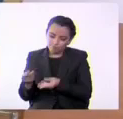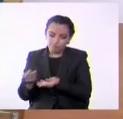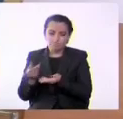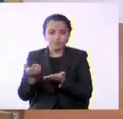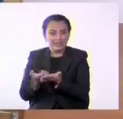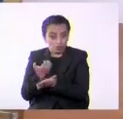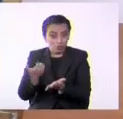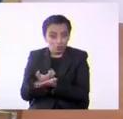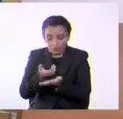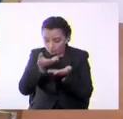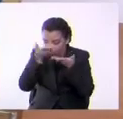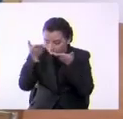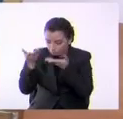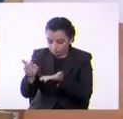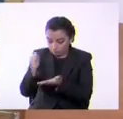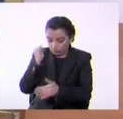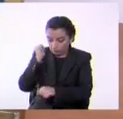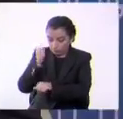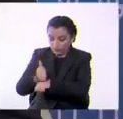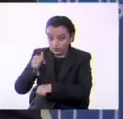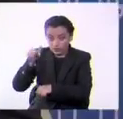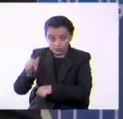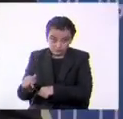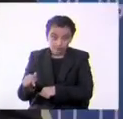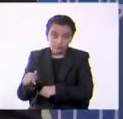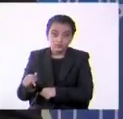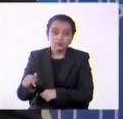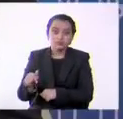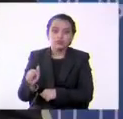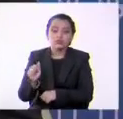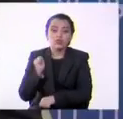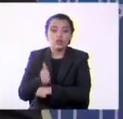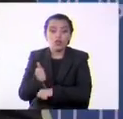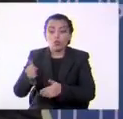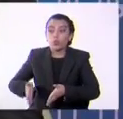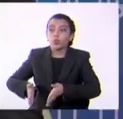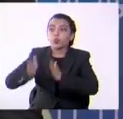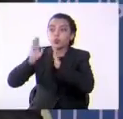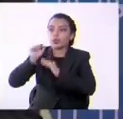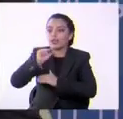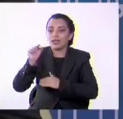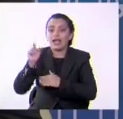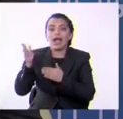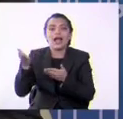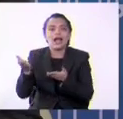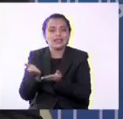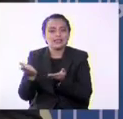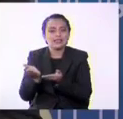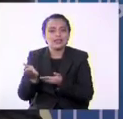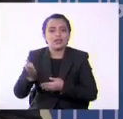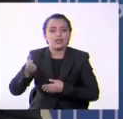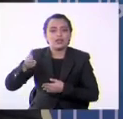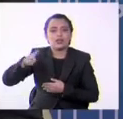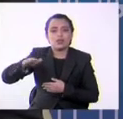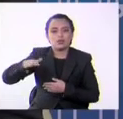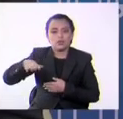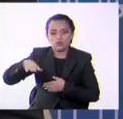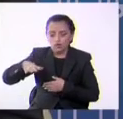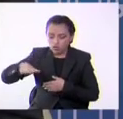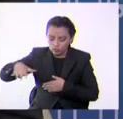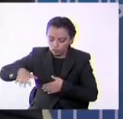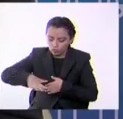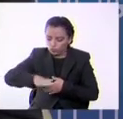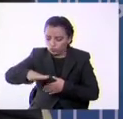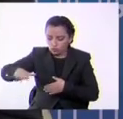del establecimiento en los países. Eso significa que van a hacer uso del recurso del suelo, que van a